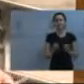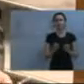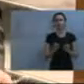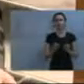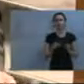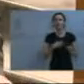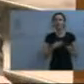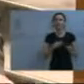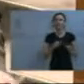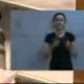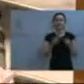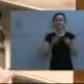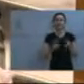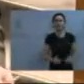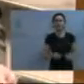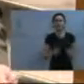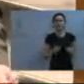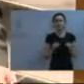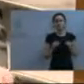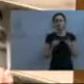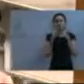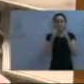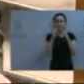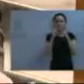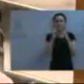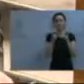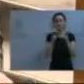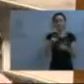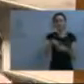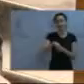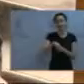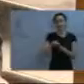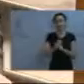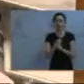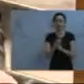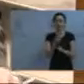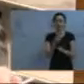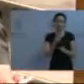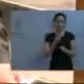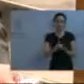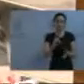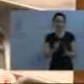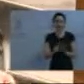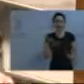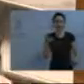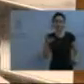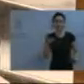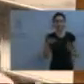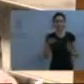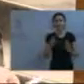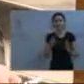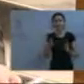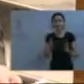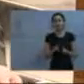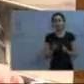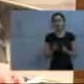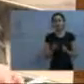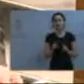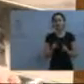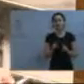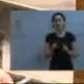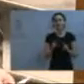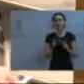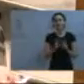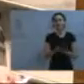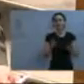administrativa, la implementación de dinámicas de interoperabilidad, la aplicación de determinados fondos a la reposición de determinados